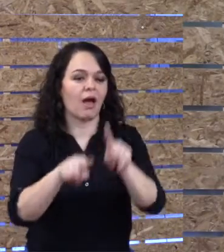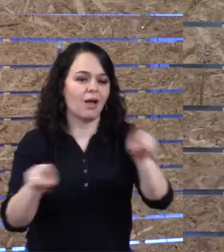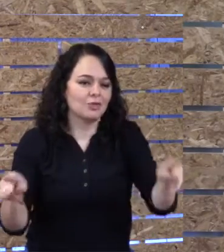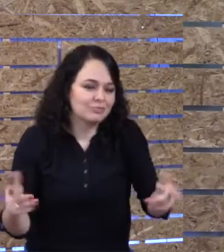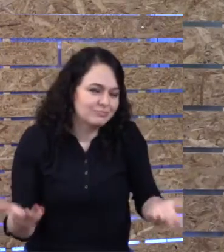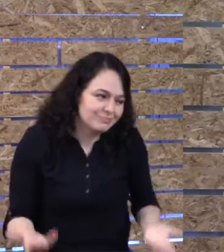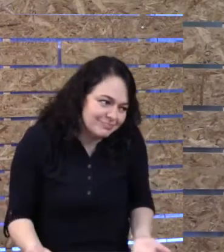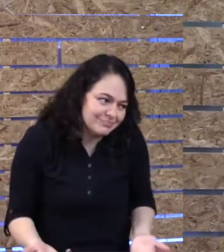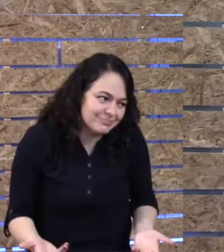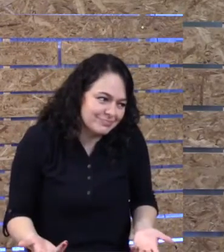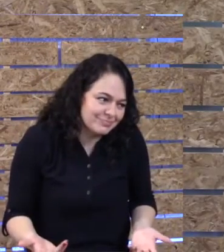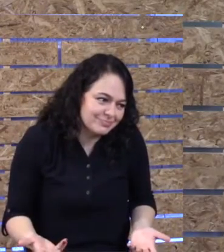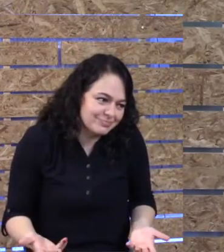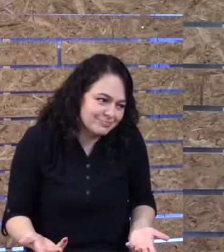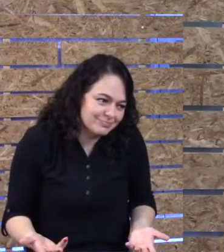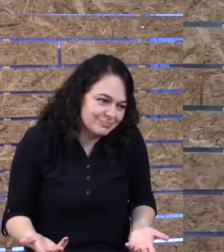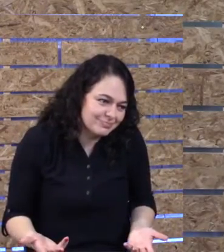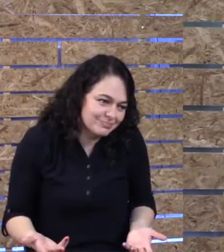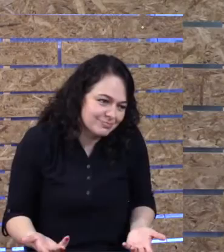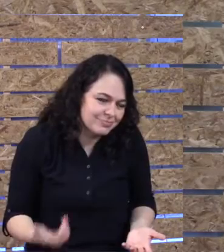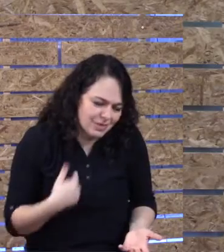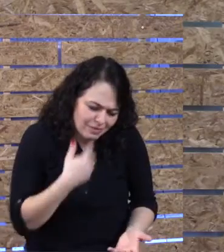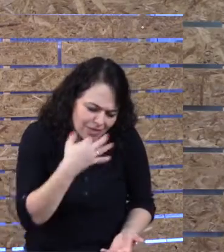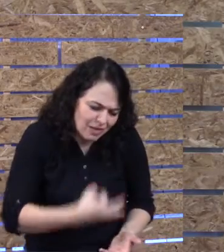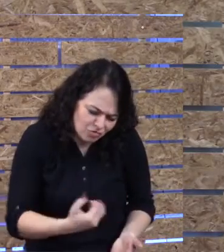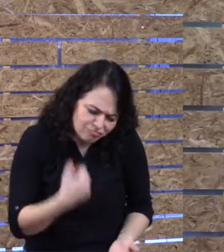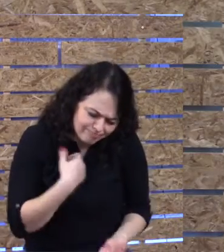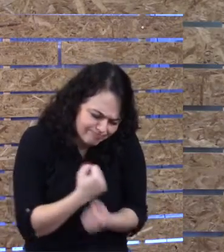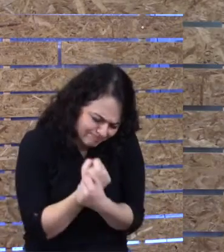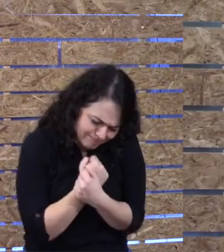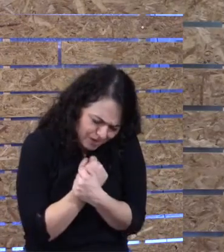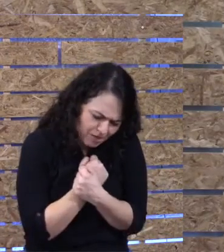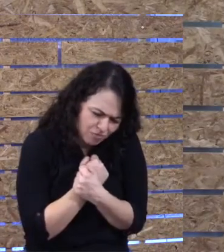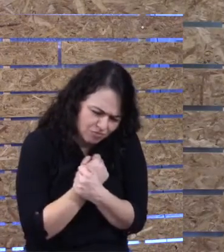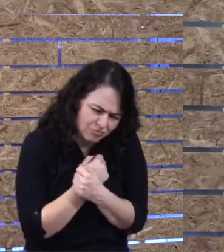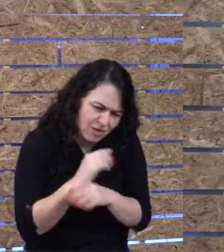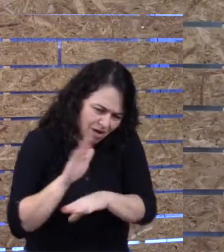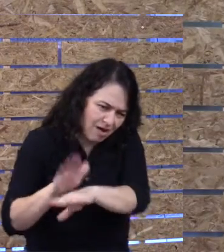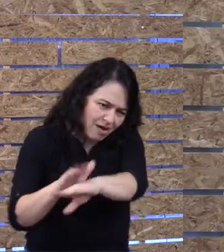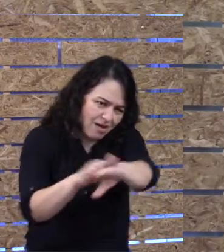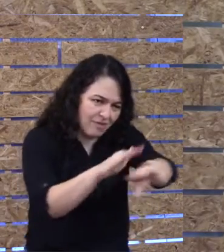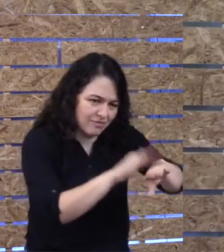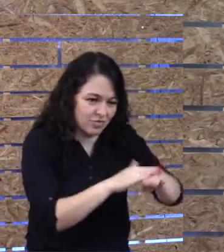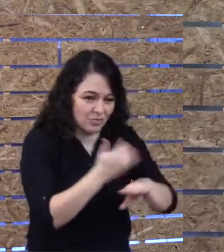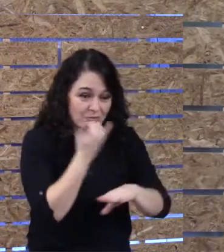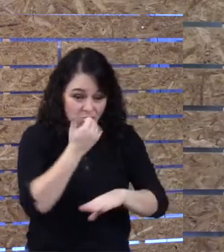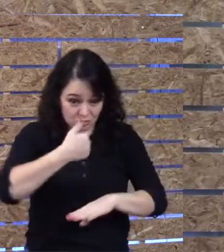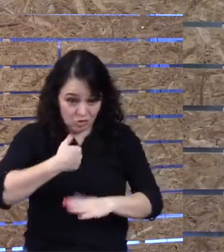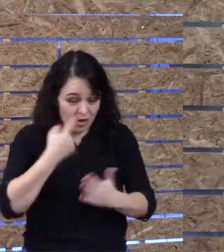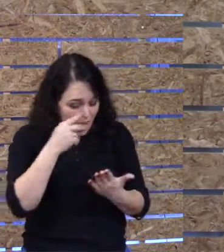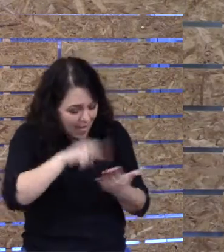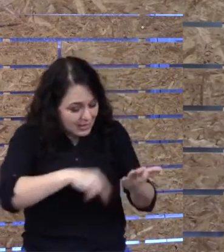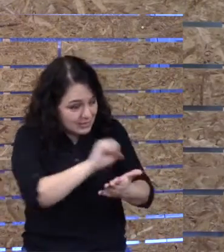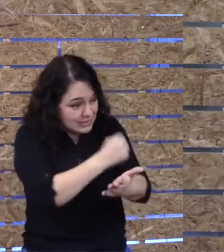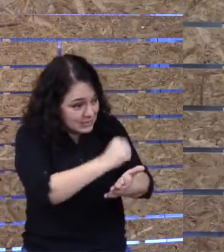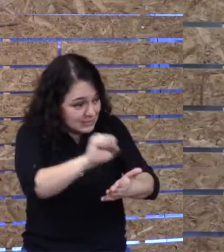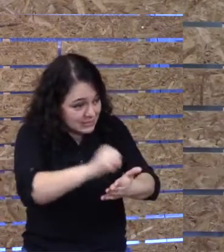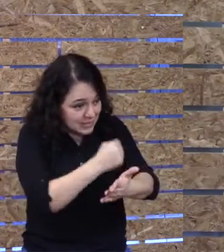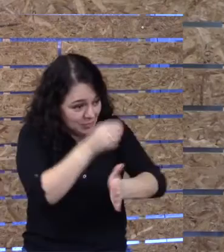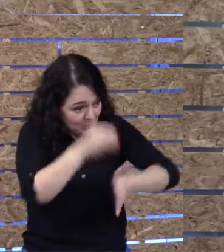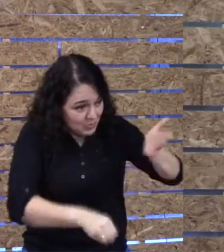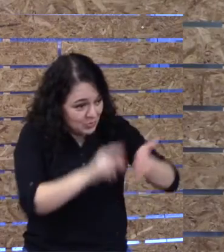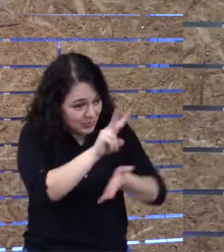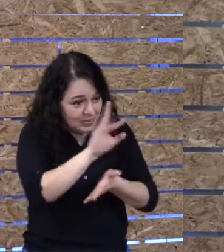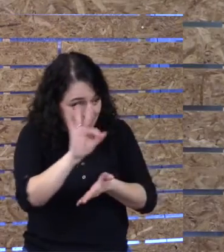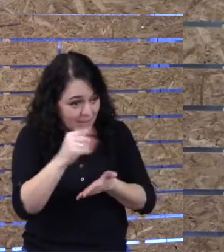Y te lo digo con todo el cariño, porque cuando estaba estudiando este salmo, el Señor me ha guiado este salmo,